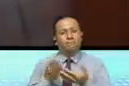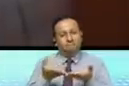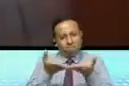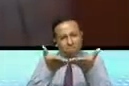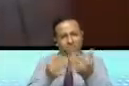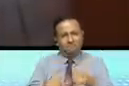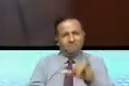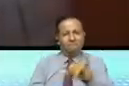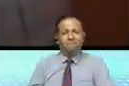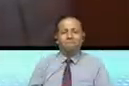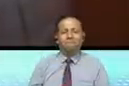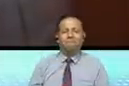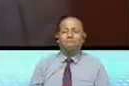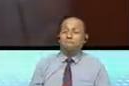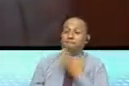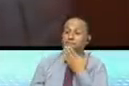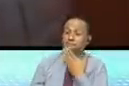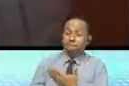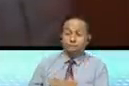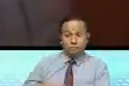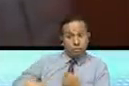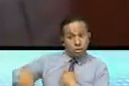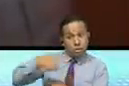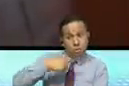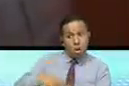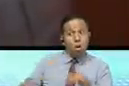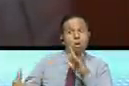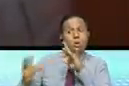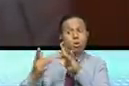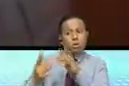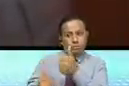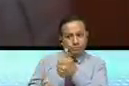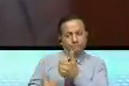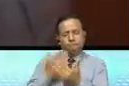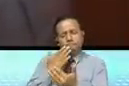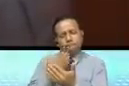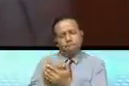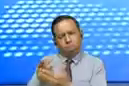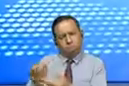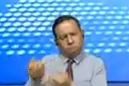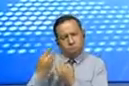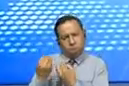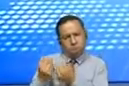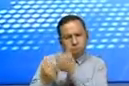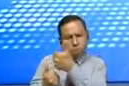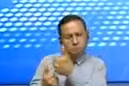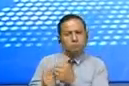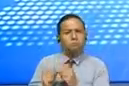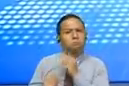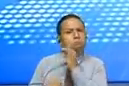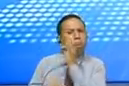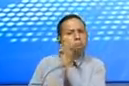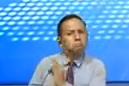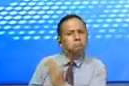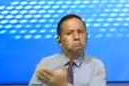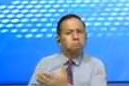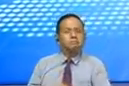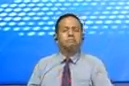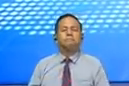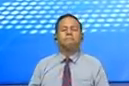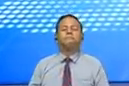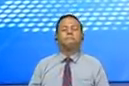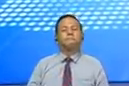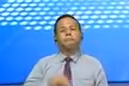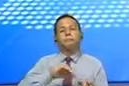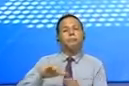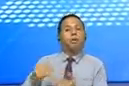noches. Gracias, Charlie. Volveremos a contactarnos contigo. Gracias nuevamente por ese reporte, como siempre, oportuno y excelente.